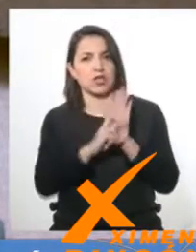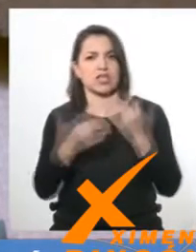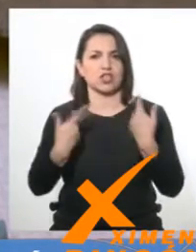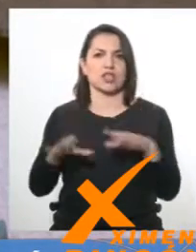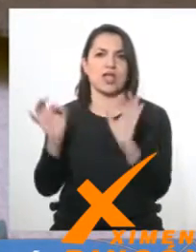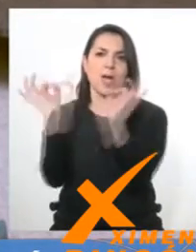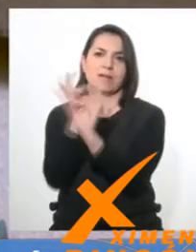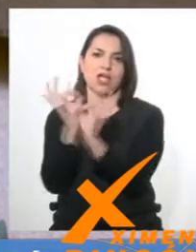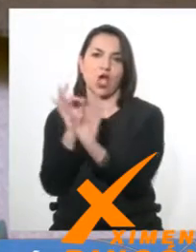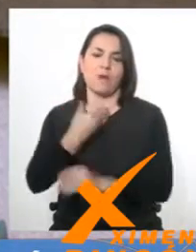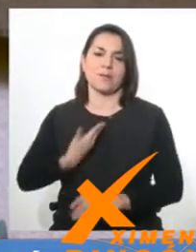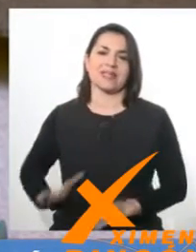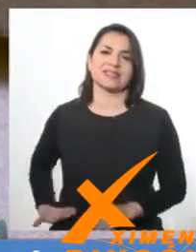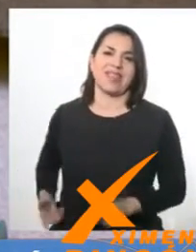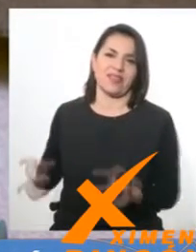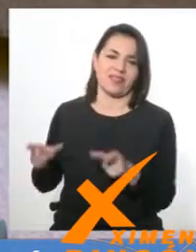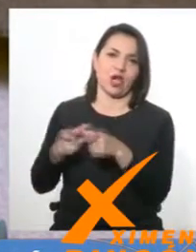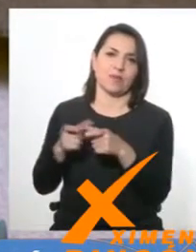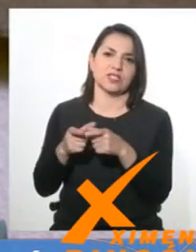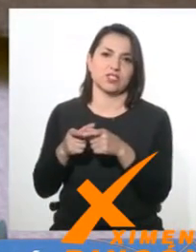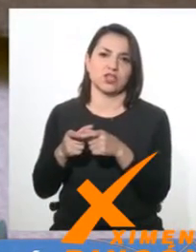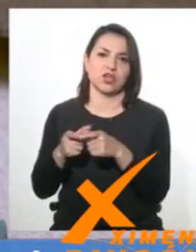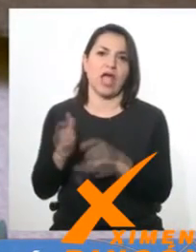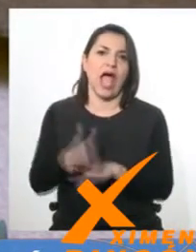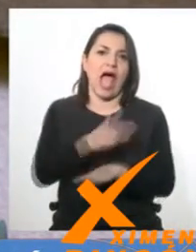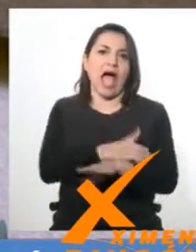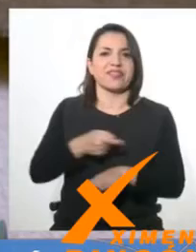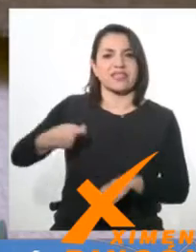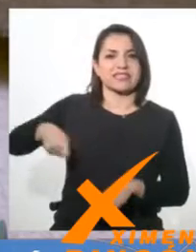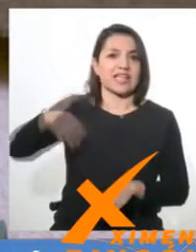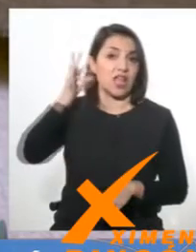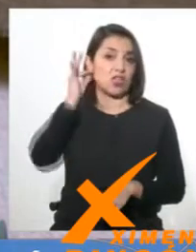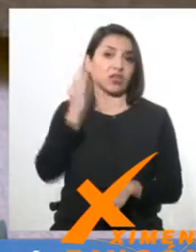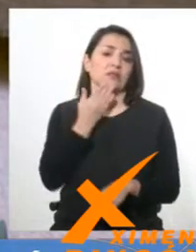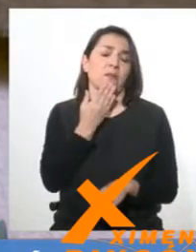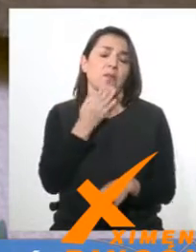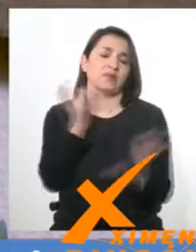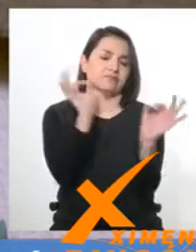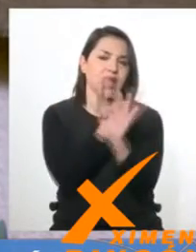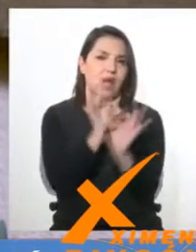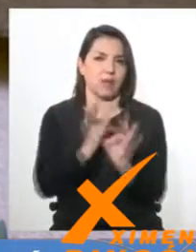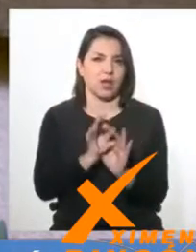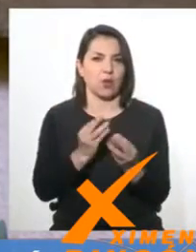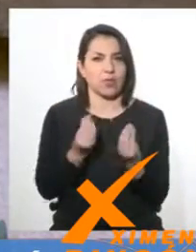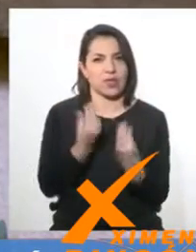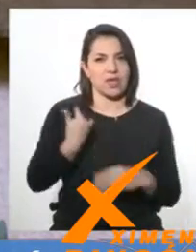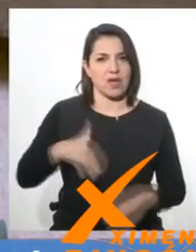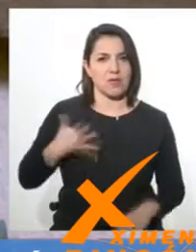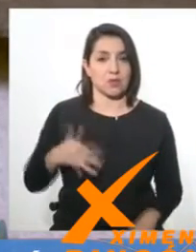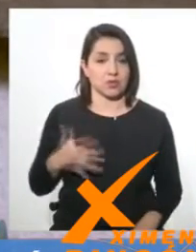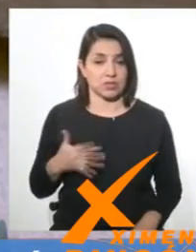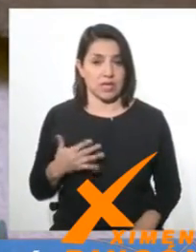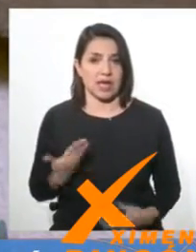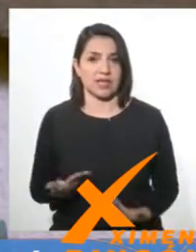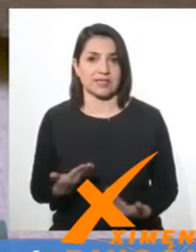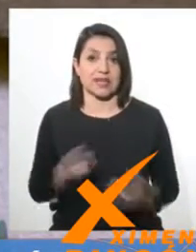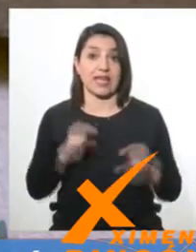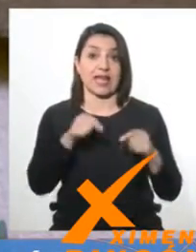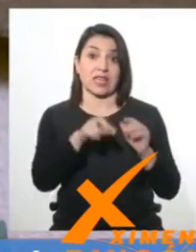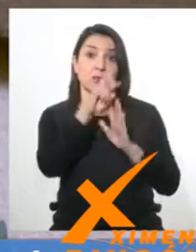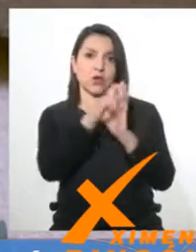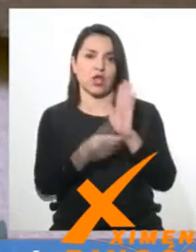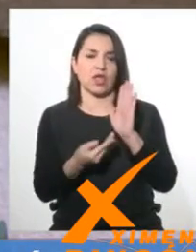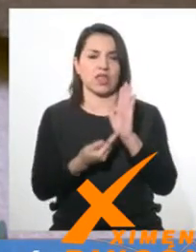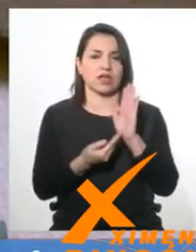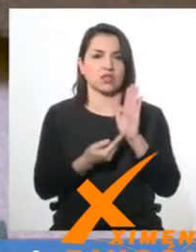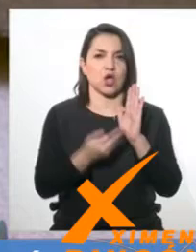de la comisión, la senadora que me antecedió. Creo que es importante, sin lugar a dudas, esta iniciativa y saludo